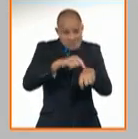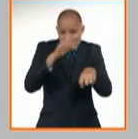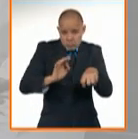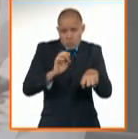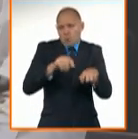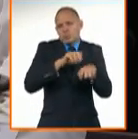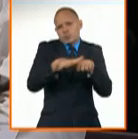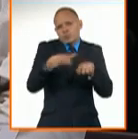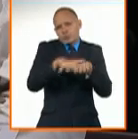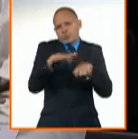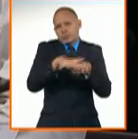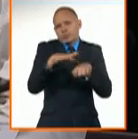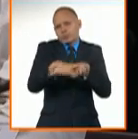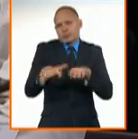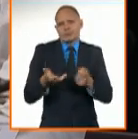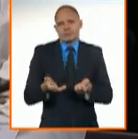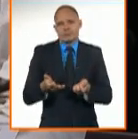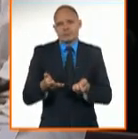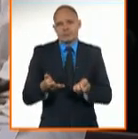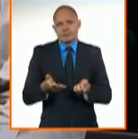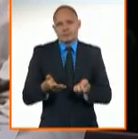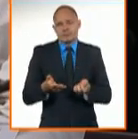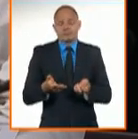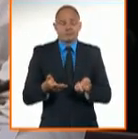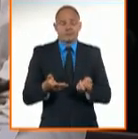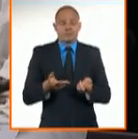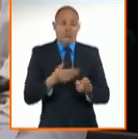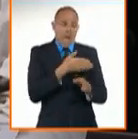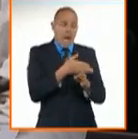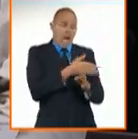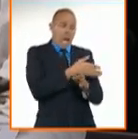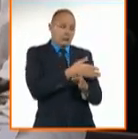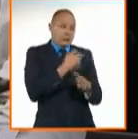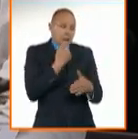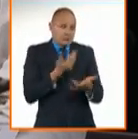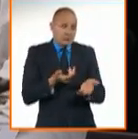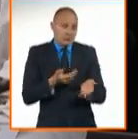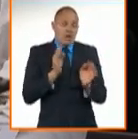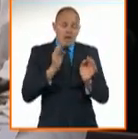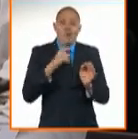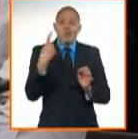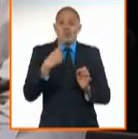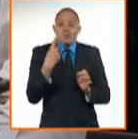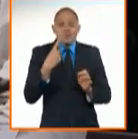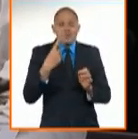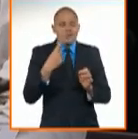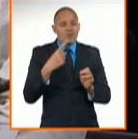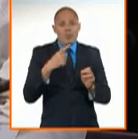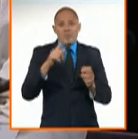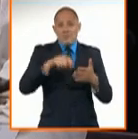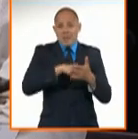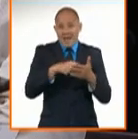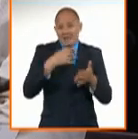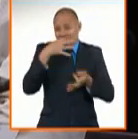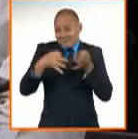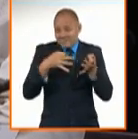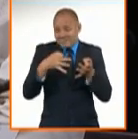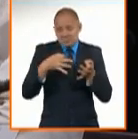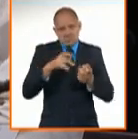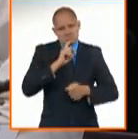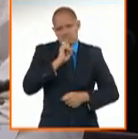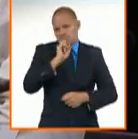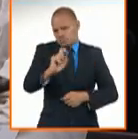demanda qué nos ha pasado el último tiempo que no hemos podido cumplir con esa relación y entonces en ocasiones